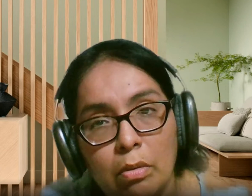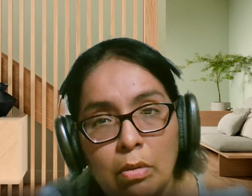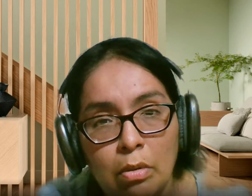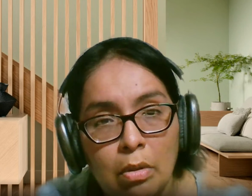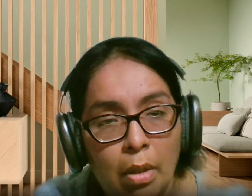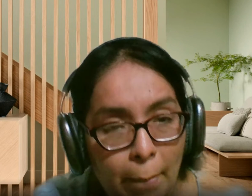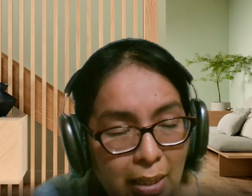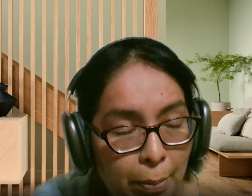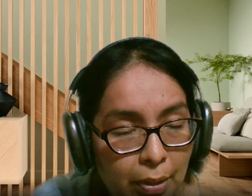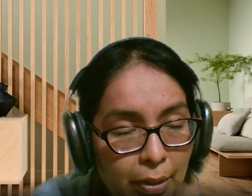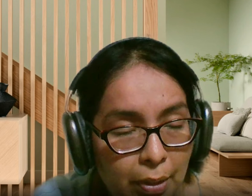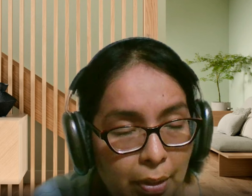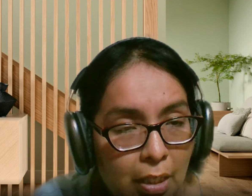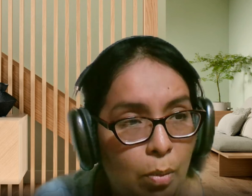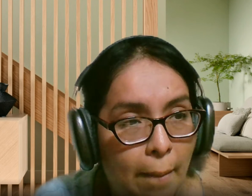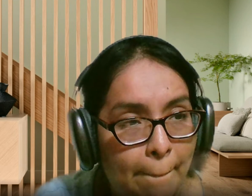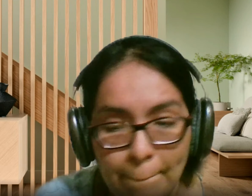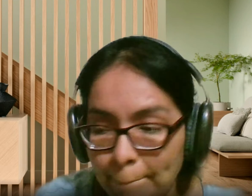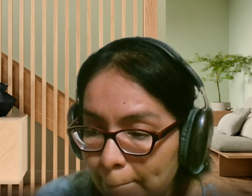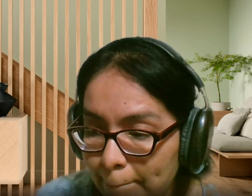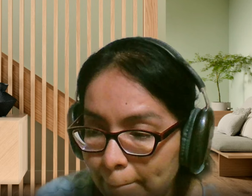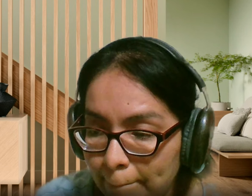5. Va a depender de la vacuna.